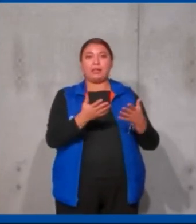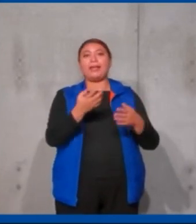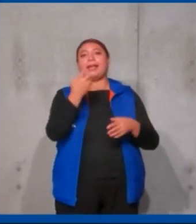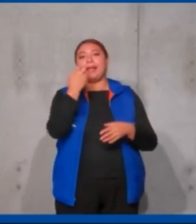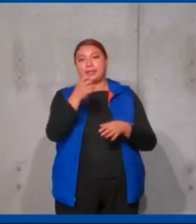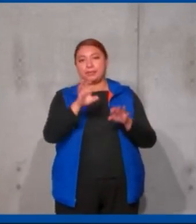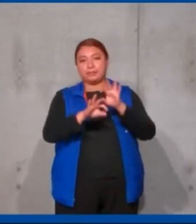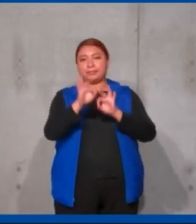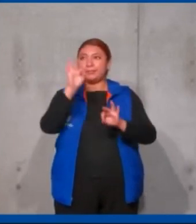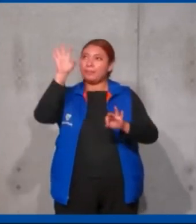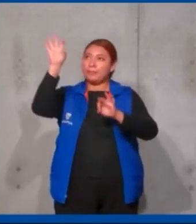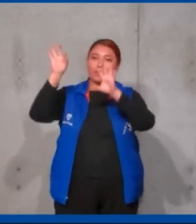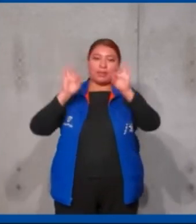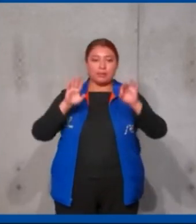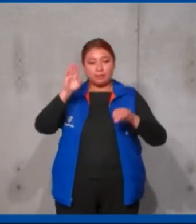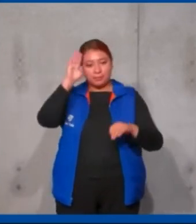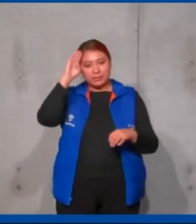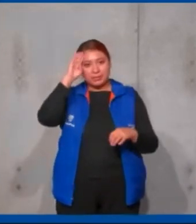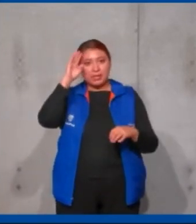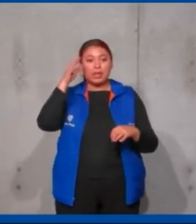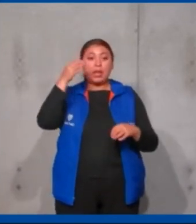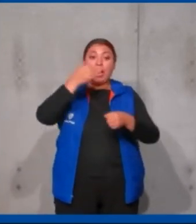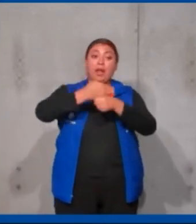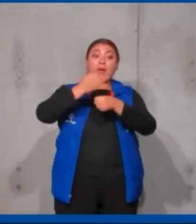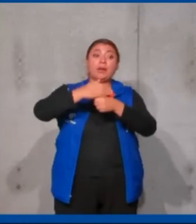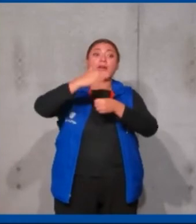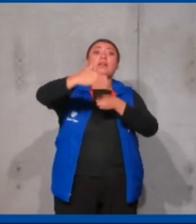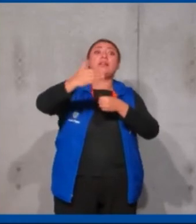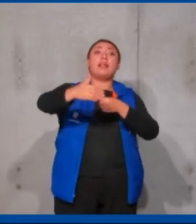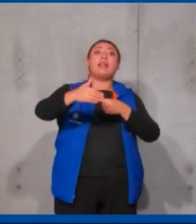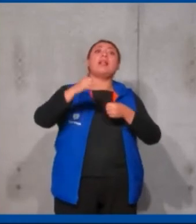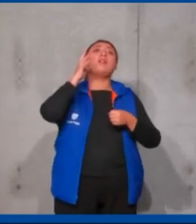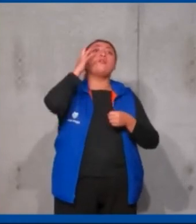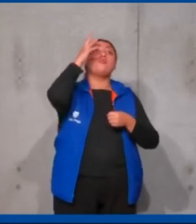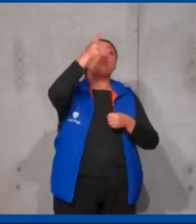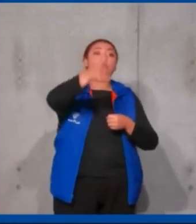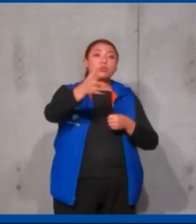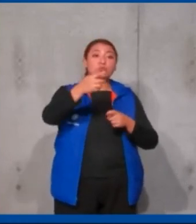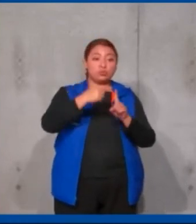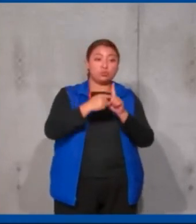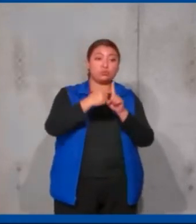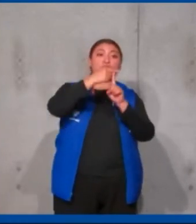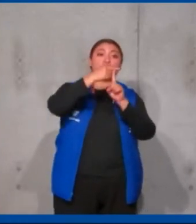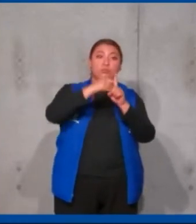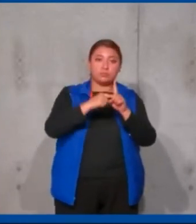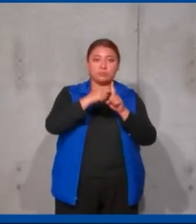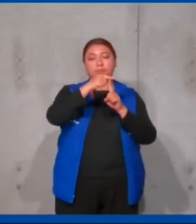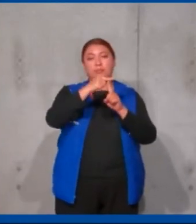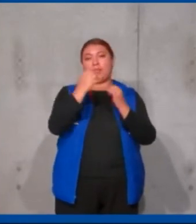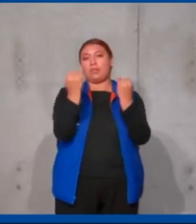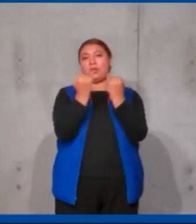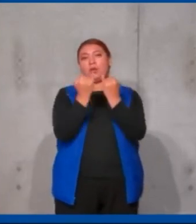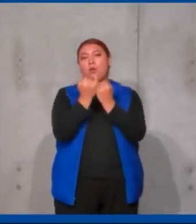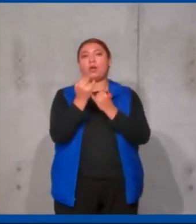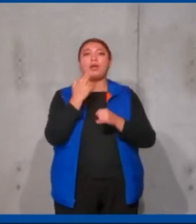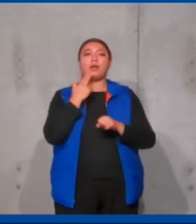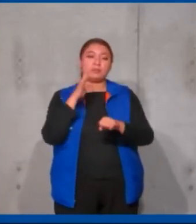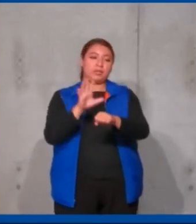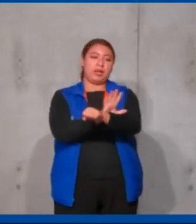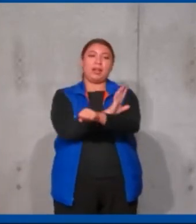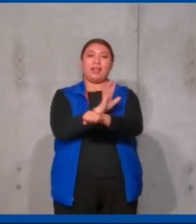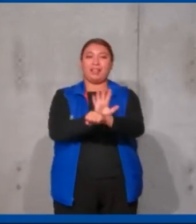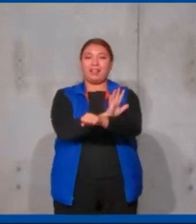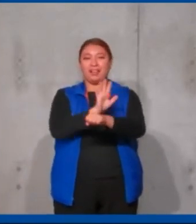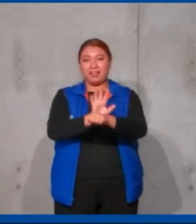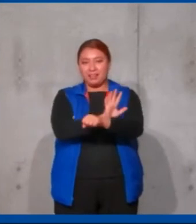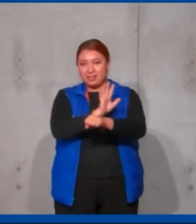establecer estrategias de solución a corto, mediano y largo plazo, porque ahí hay temas, por ejemplo, el uso de energías, que no